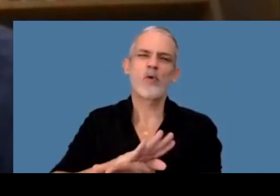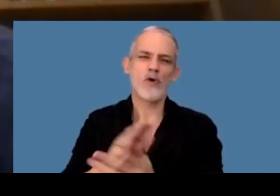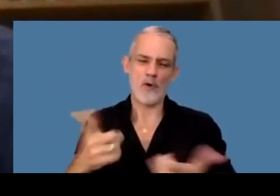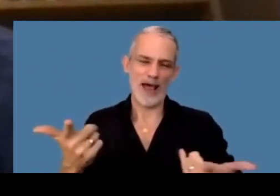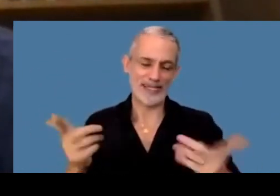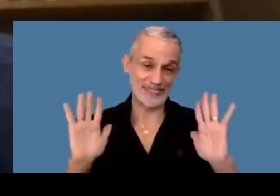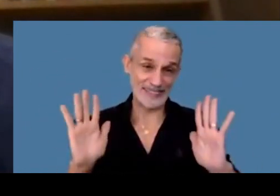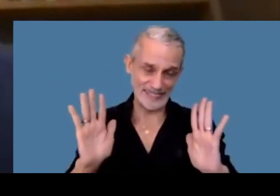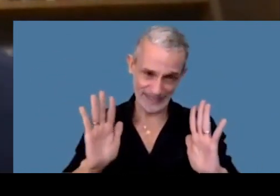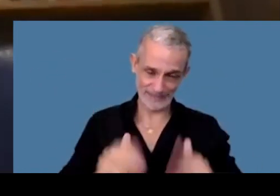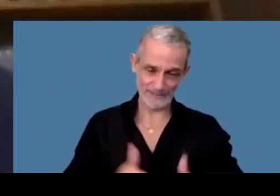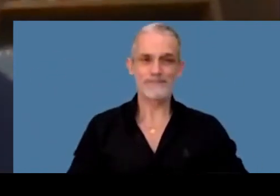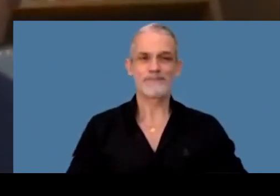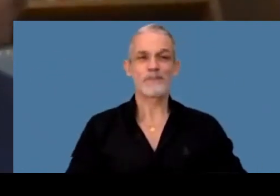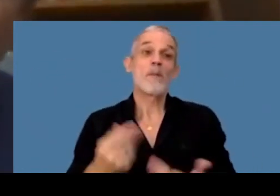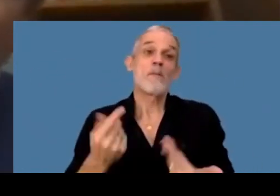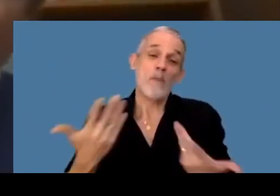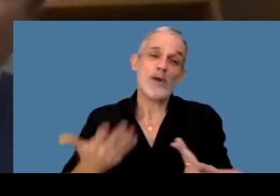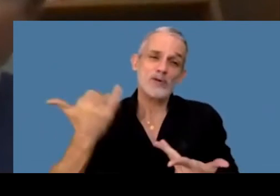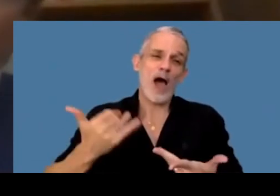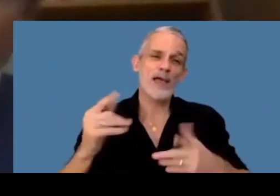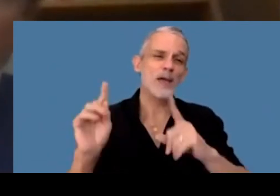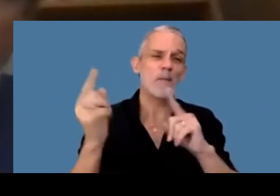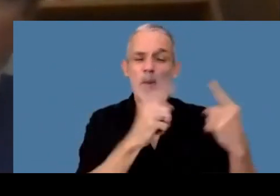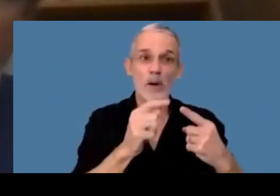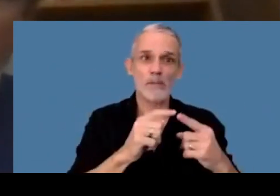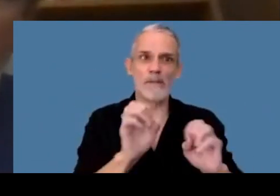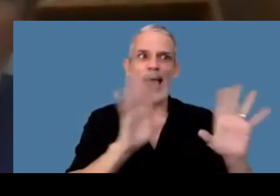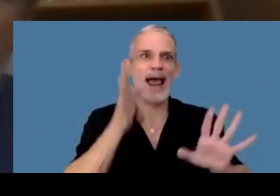¿Sí? Por eso existen conflictos más graves que otros.